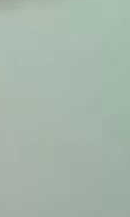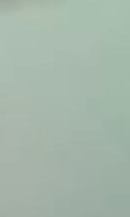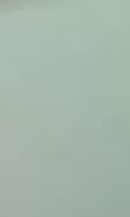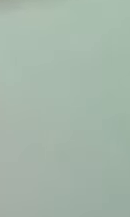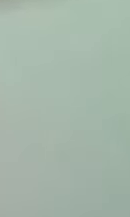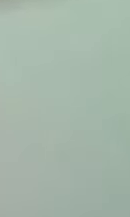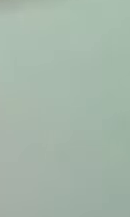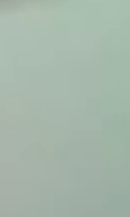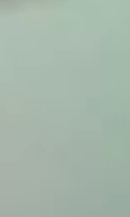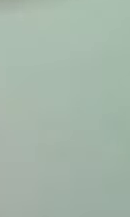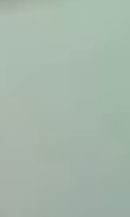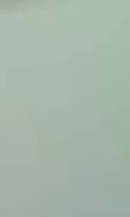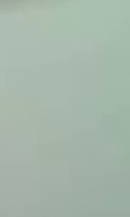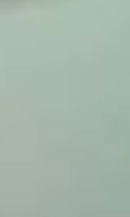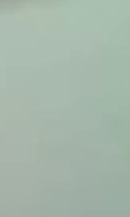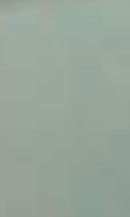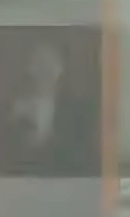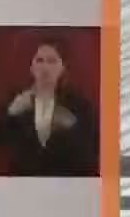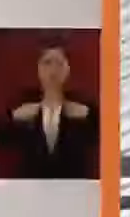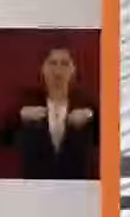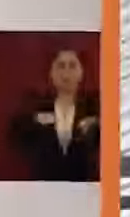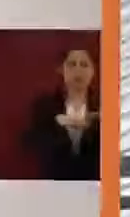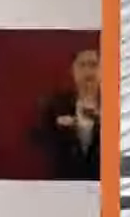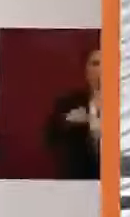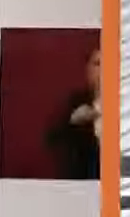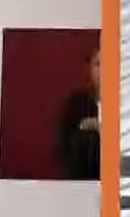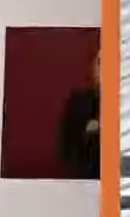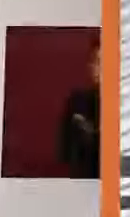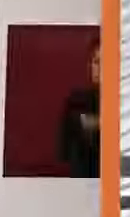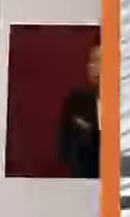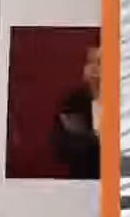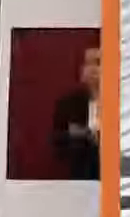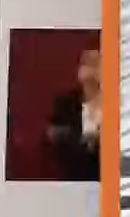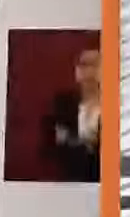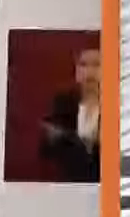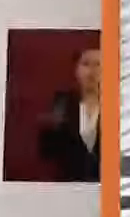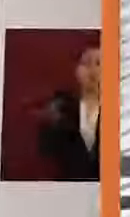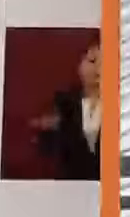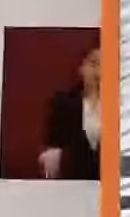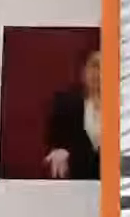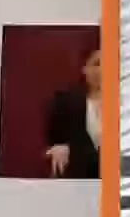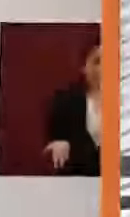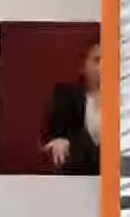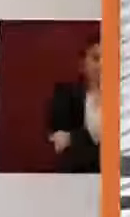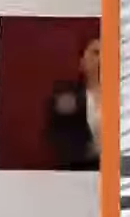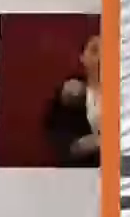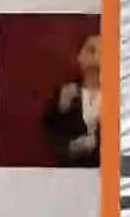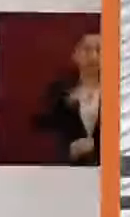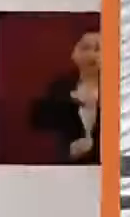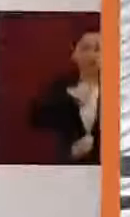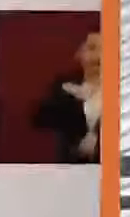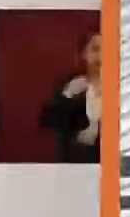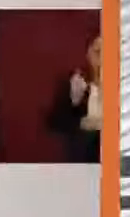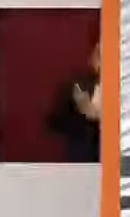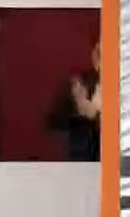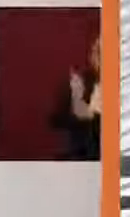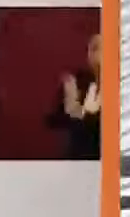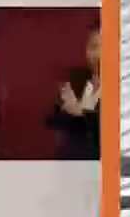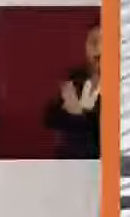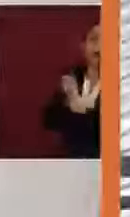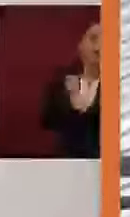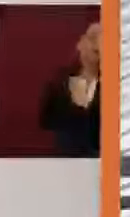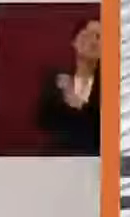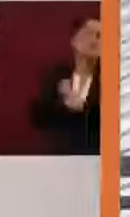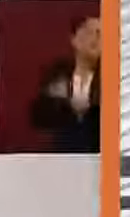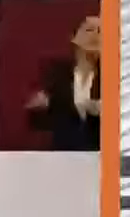346.878 personas en todo el país. Fíjense nada más la pérdida de empleos. Algo así como 500.000 de empleos